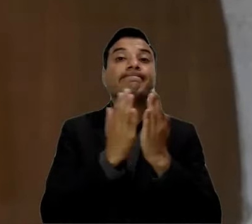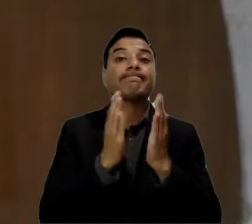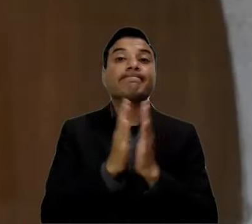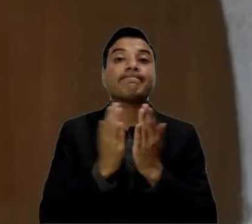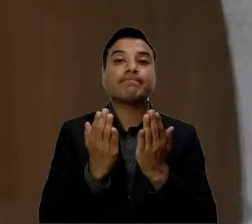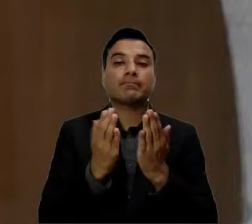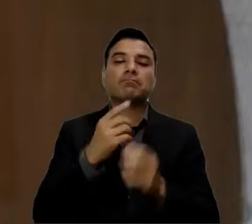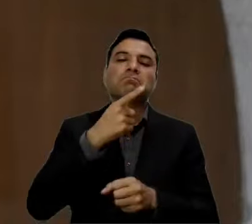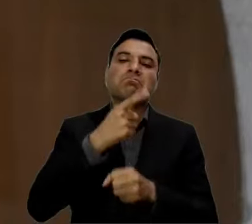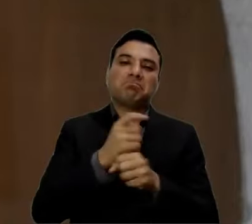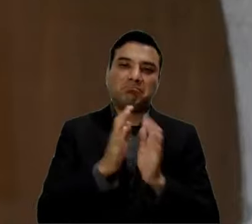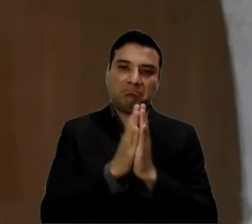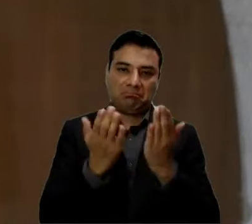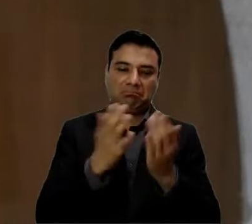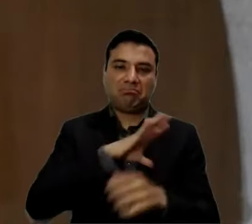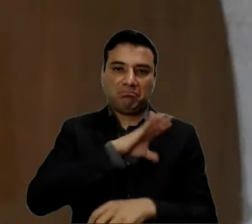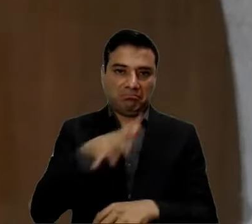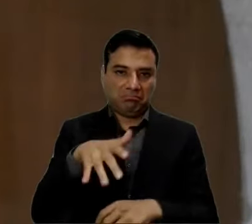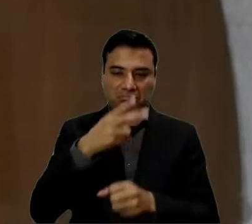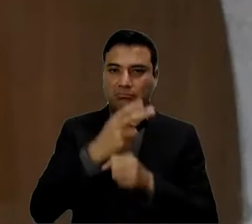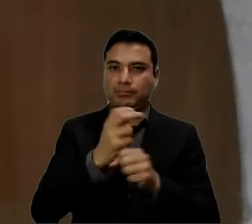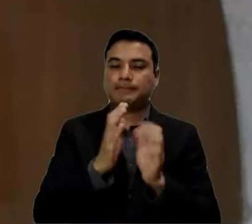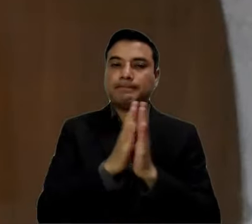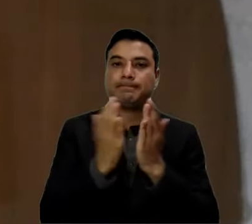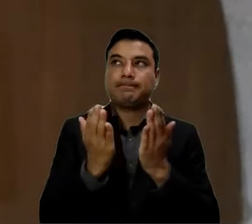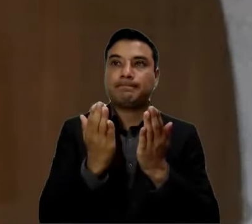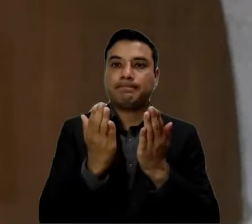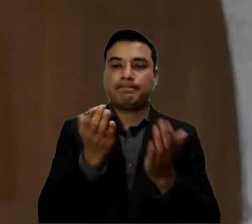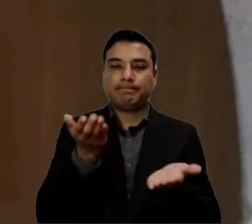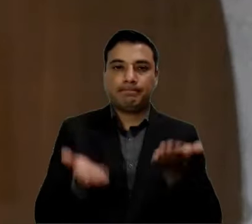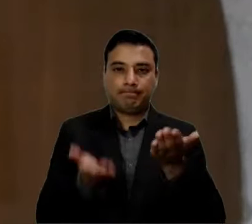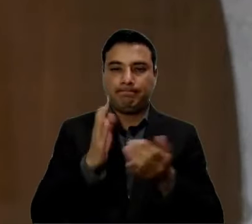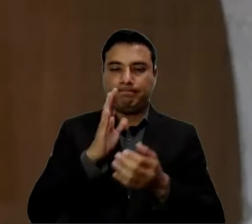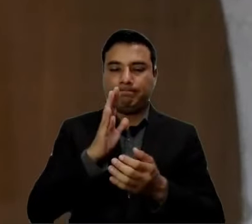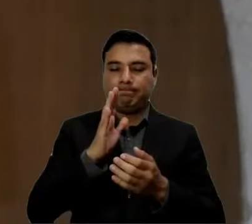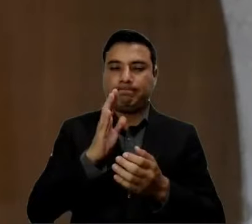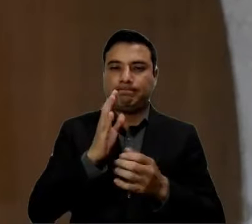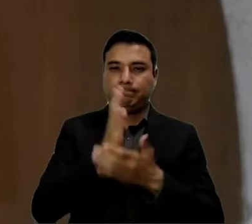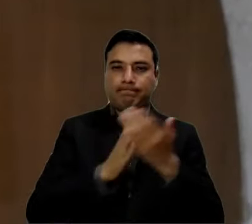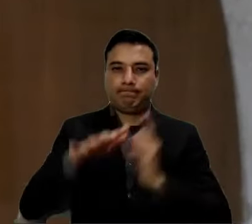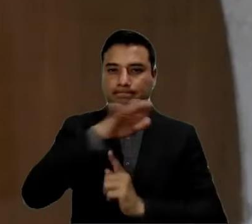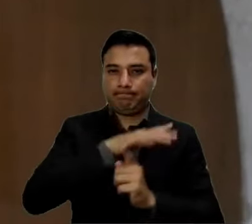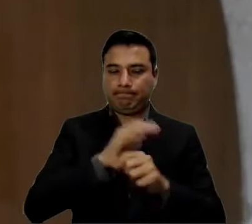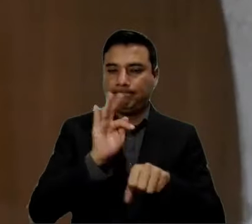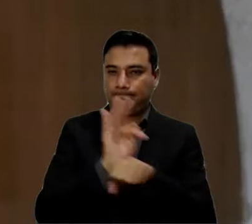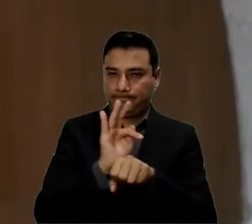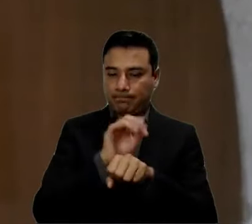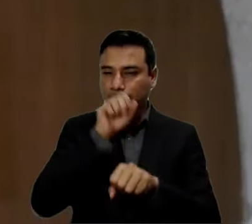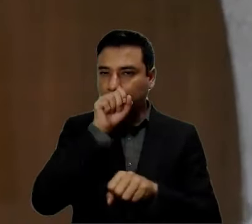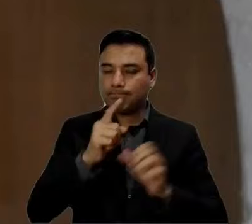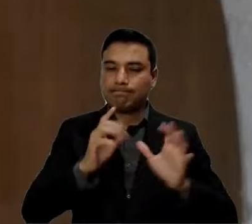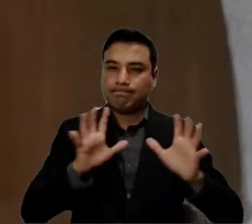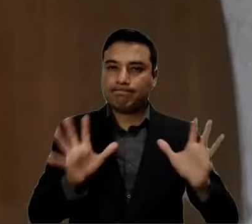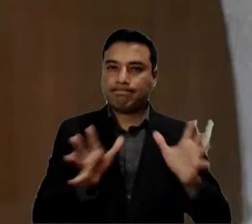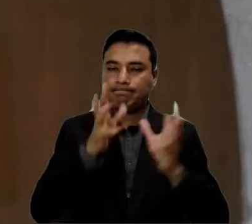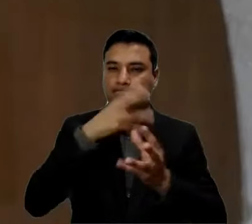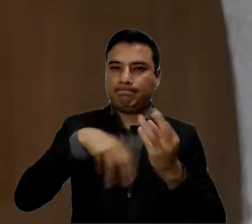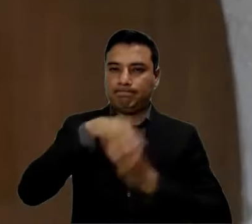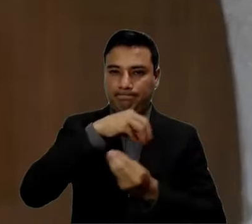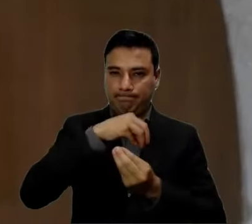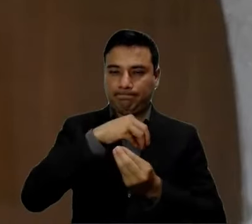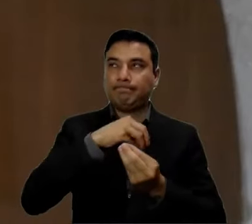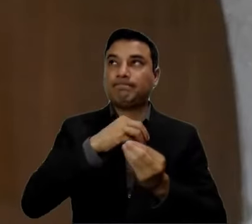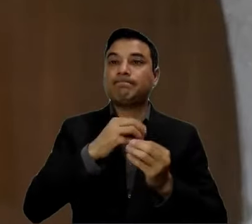Libro primero, parte general. Libro segundo, del equilibrio ecológico, la protección al ambiente y fomento al desarrollo sostenible.